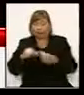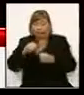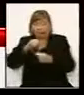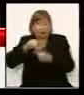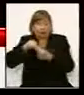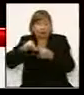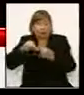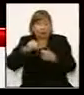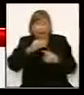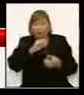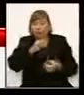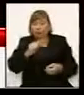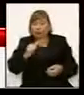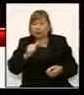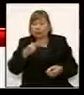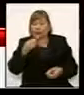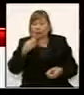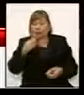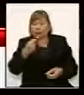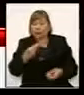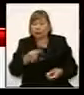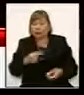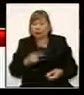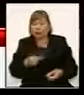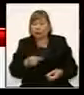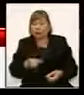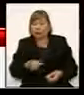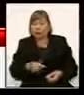básicamente a lo que viene a ser el